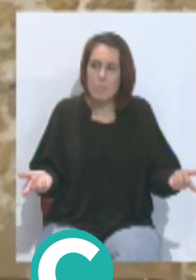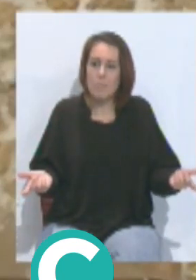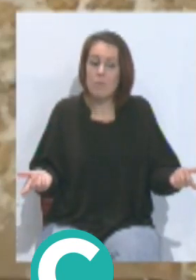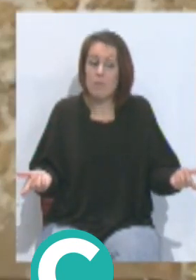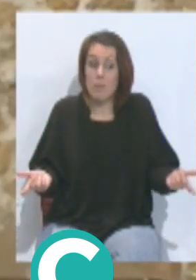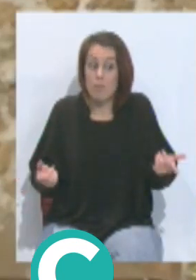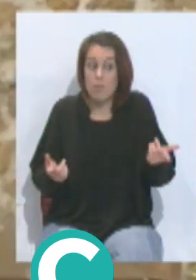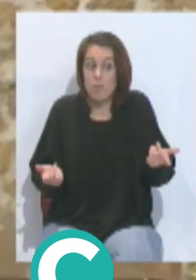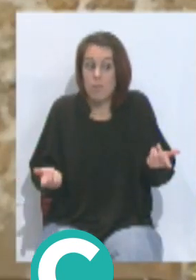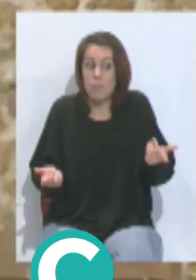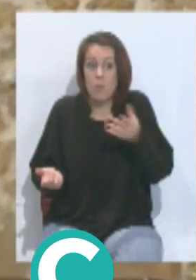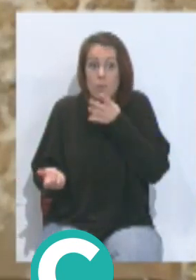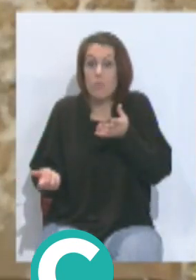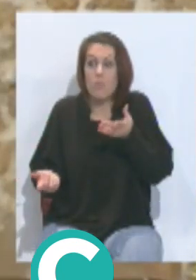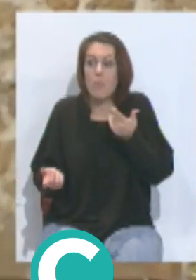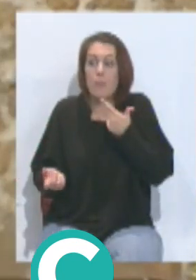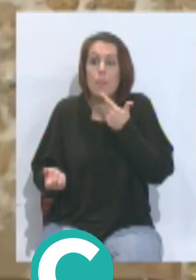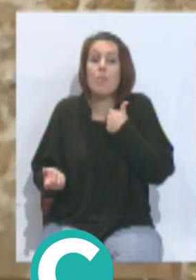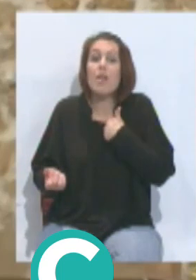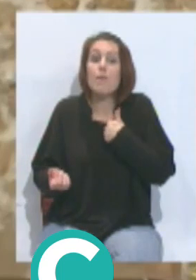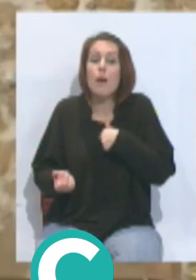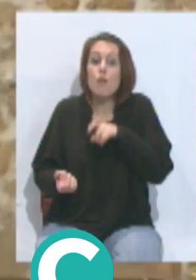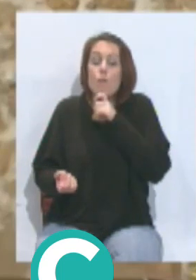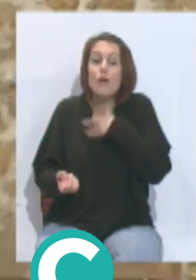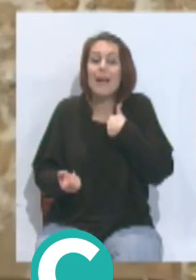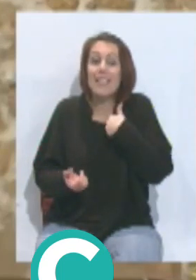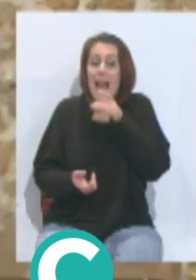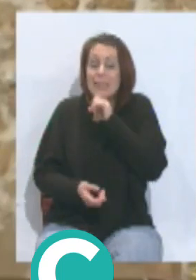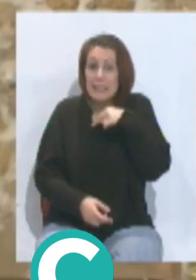¿Sabes? Porque él... Dime cómo quieres que